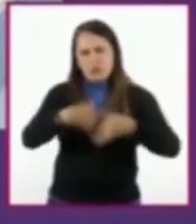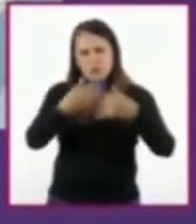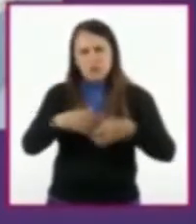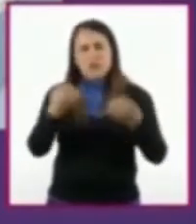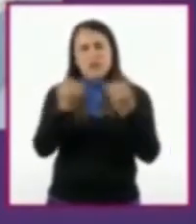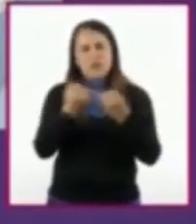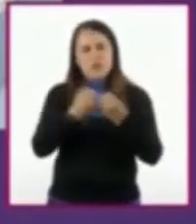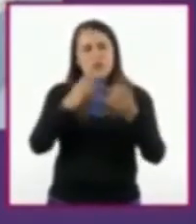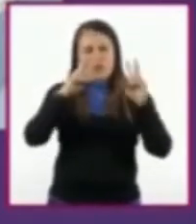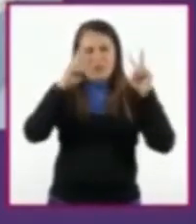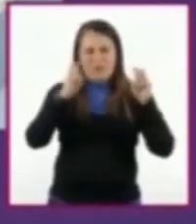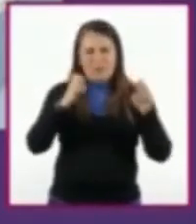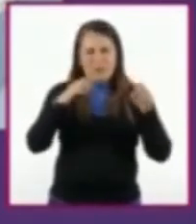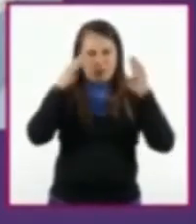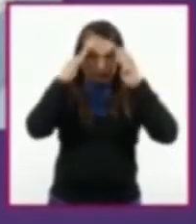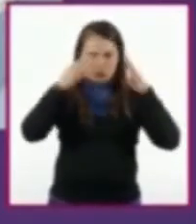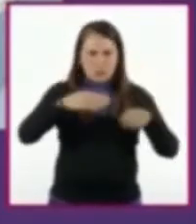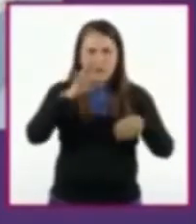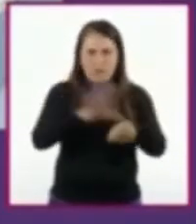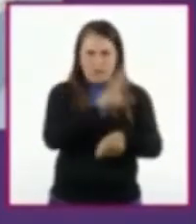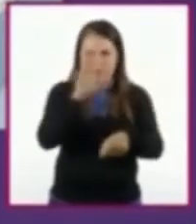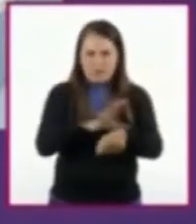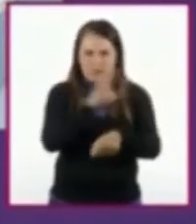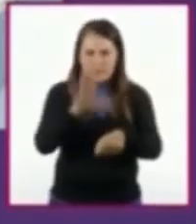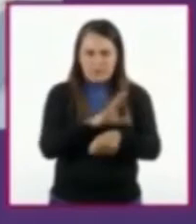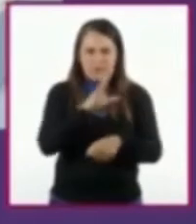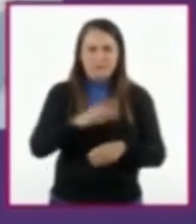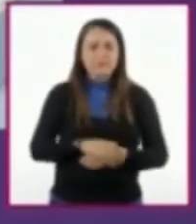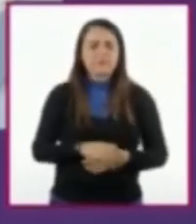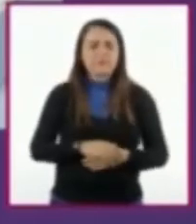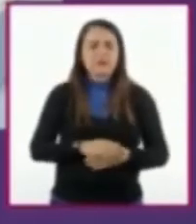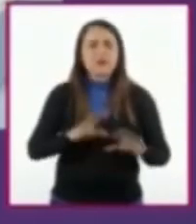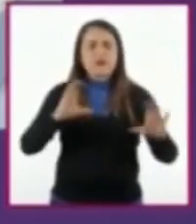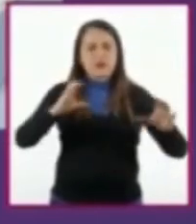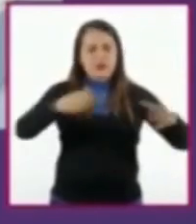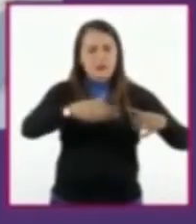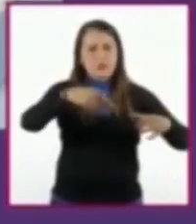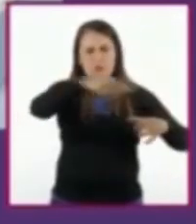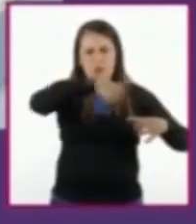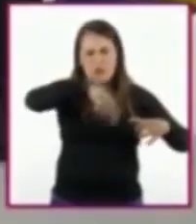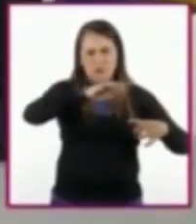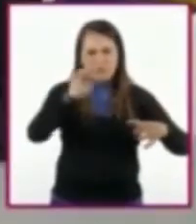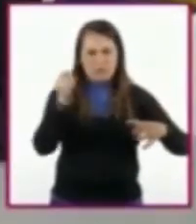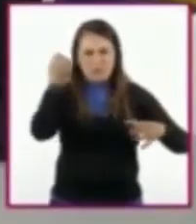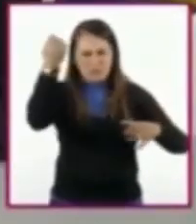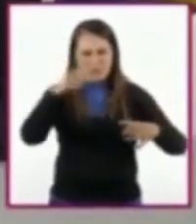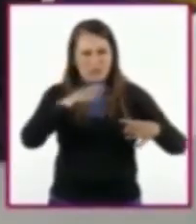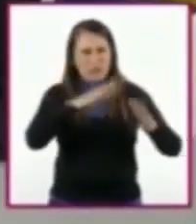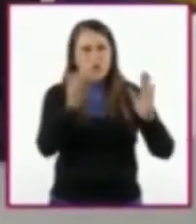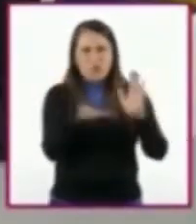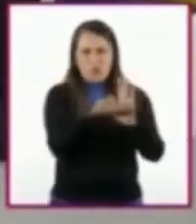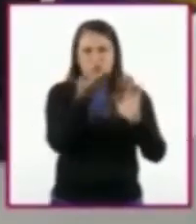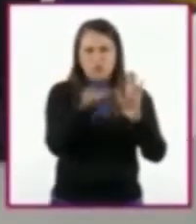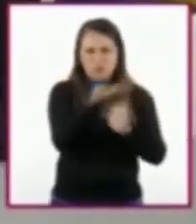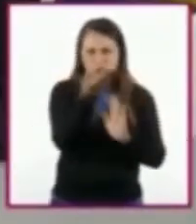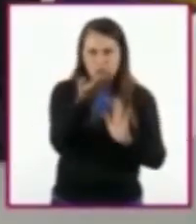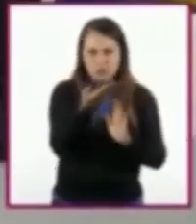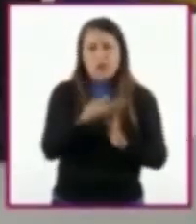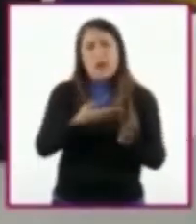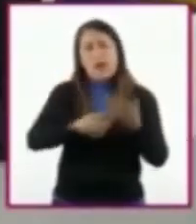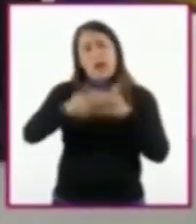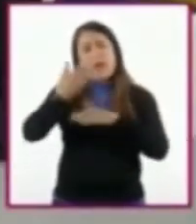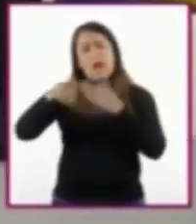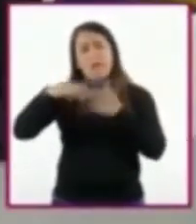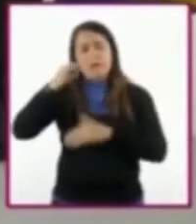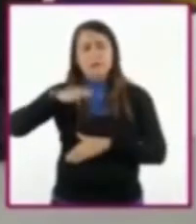con la energía. Uno de los campos tecnológicos es el de la construcción. Desde que el ser humano habitaba en